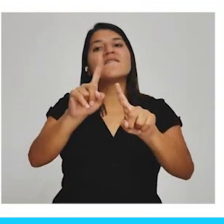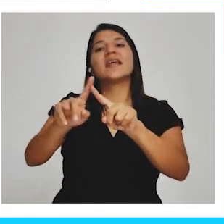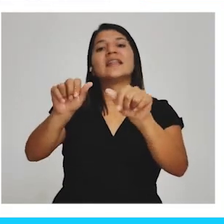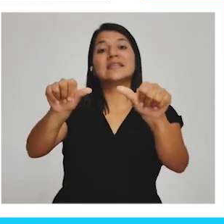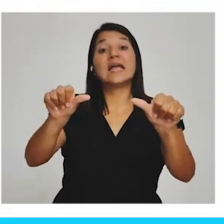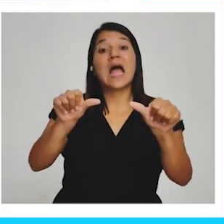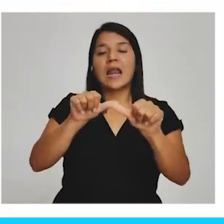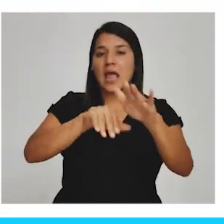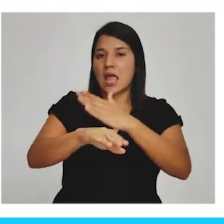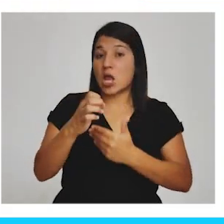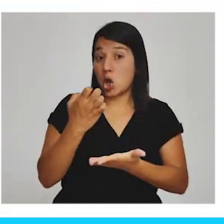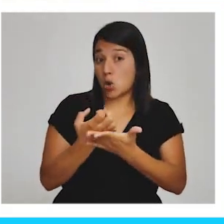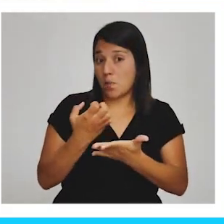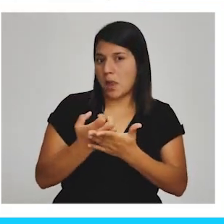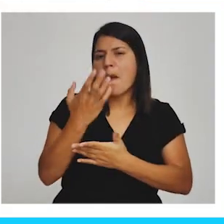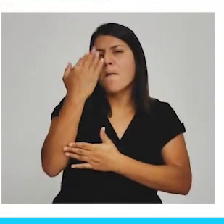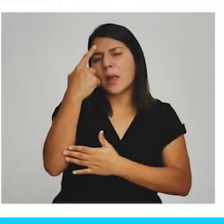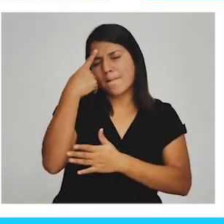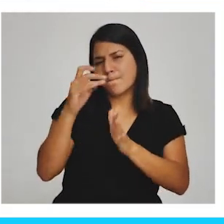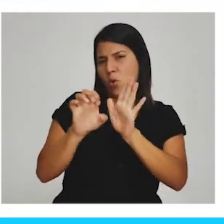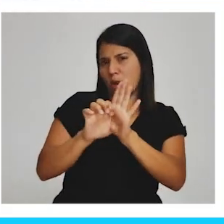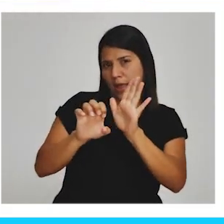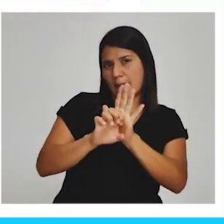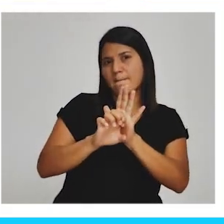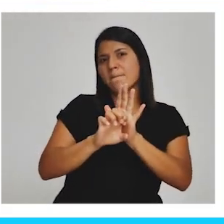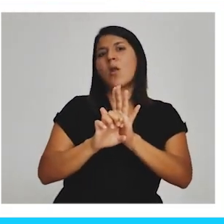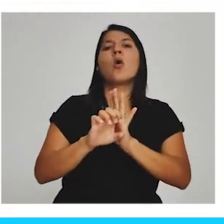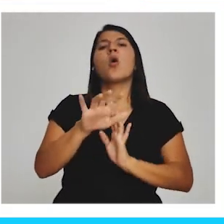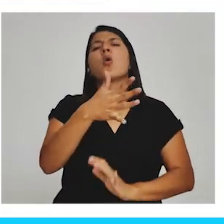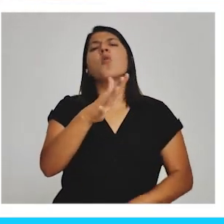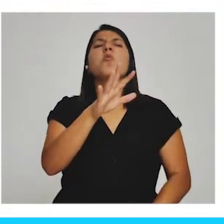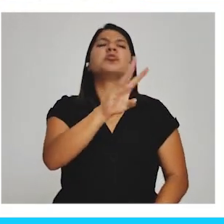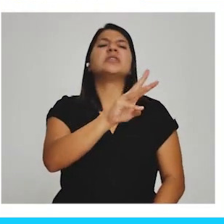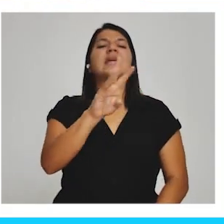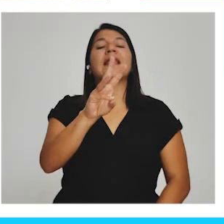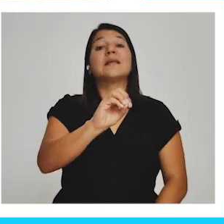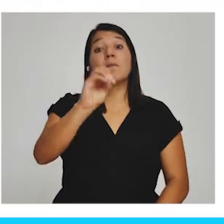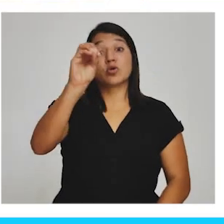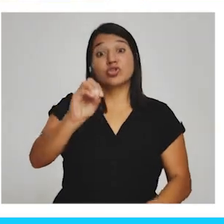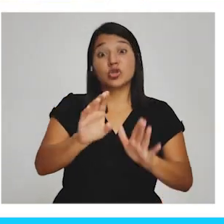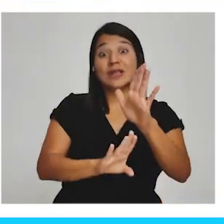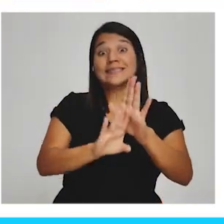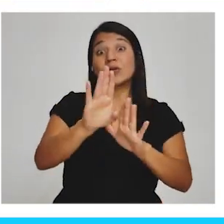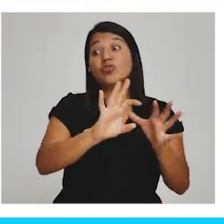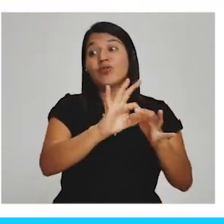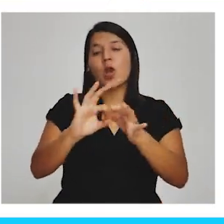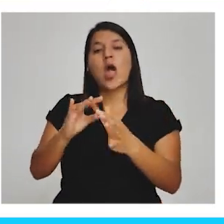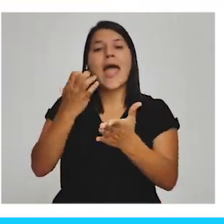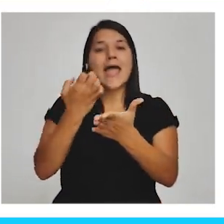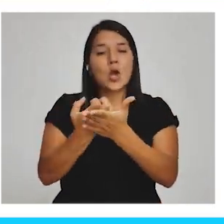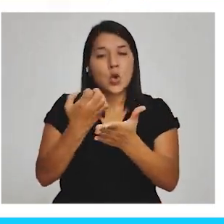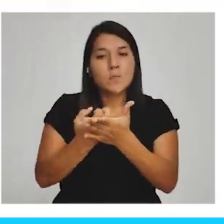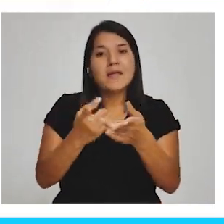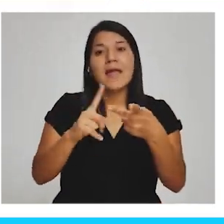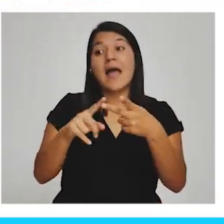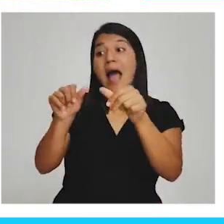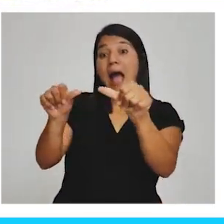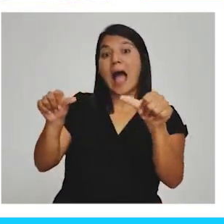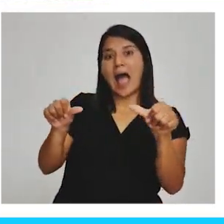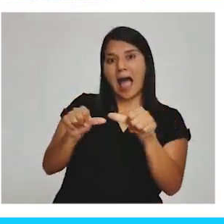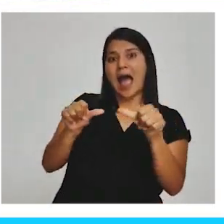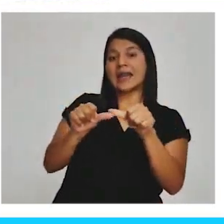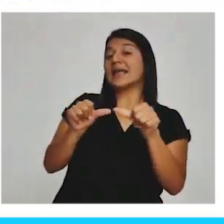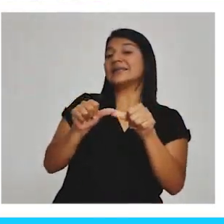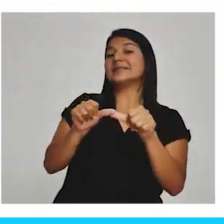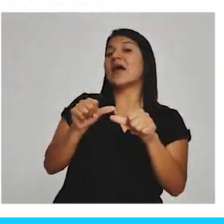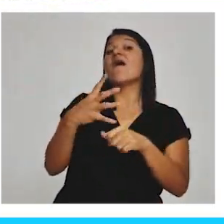por ejemplo, 2/3 partes de ese crecimiento provienen de la economía y de los sectores que están fuera de zona franca. O sea, no